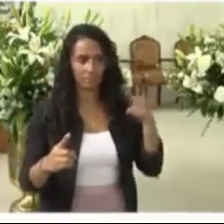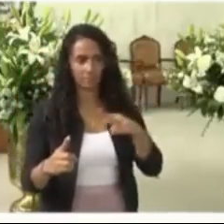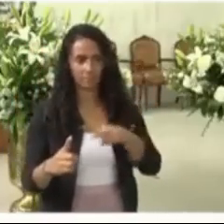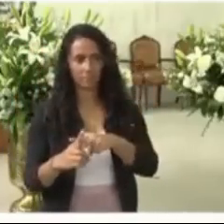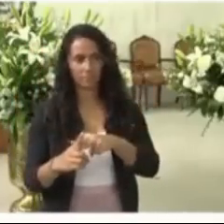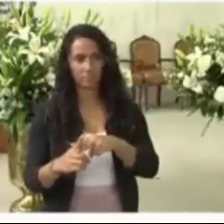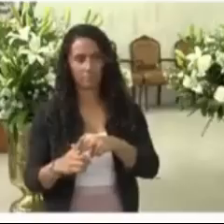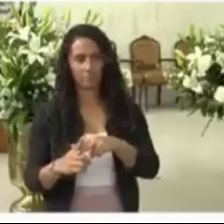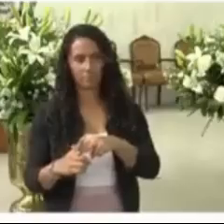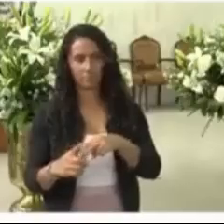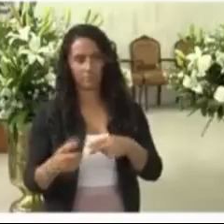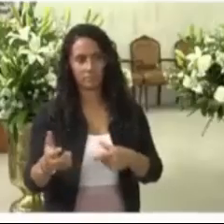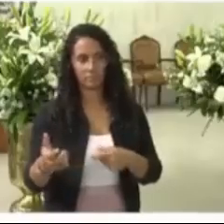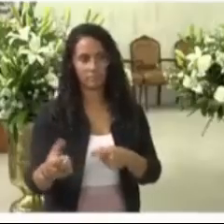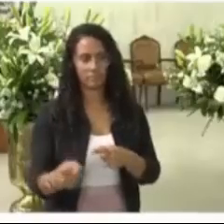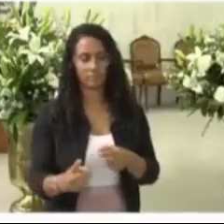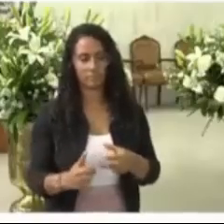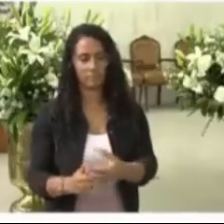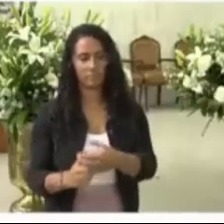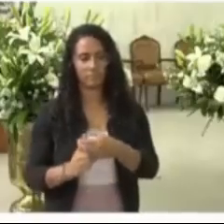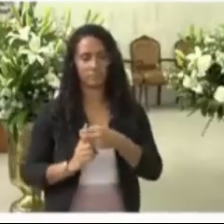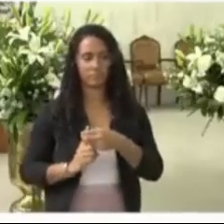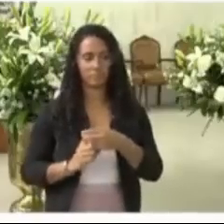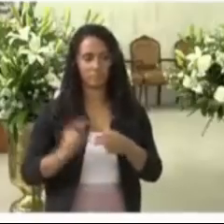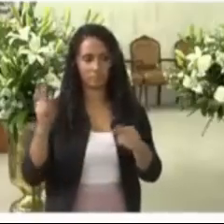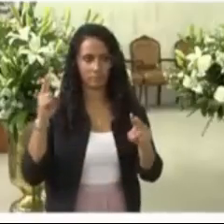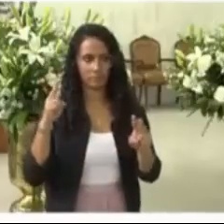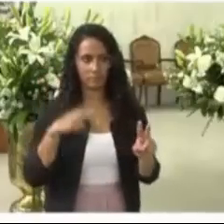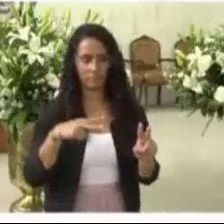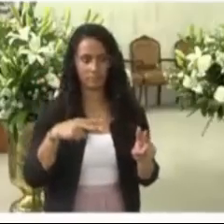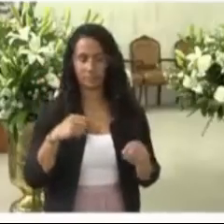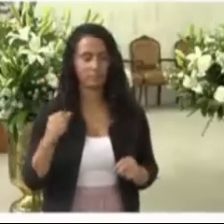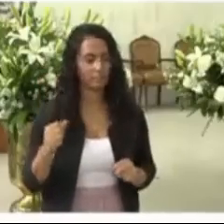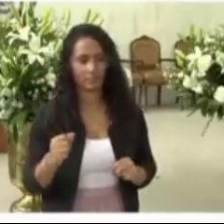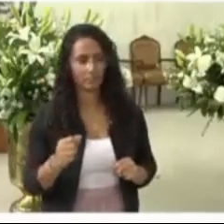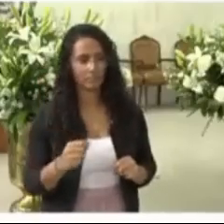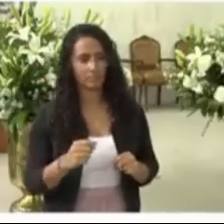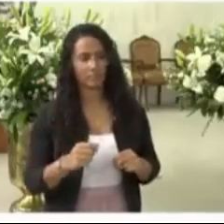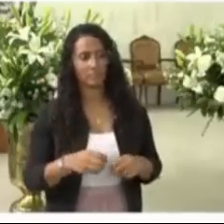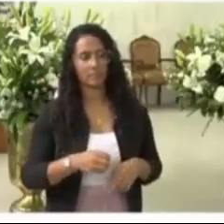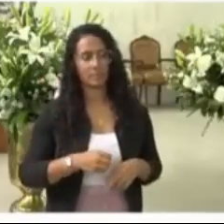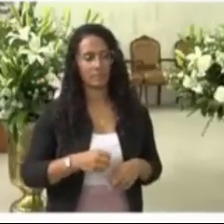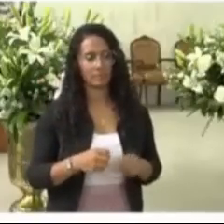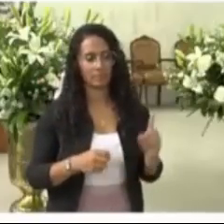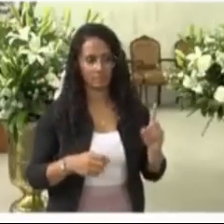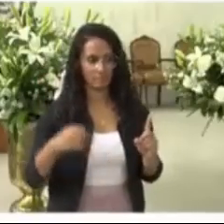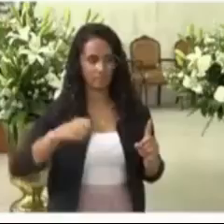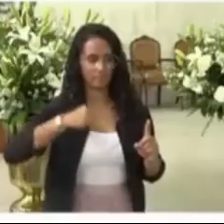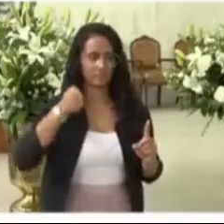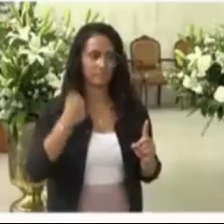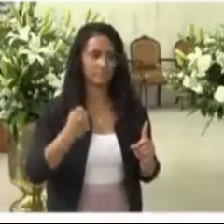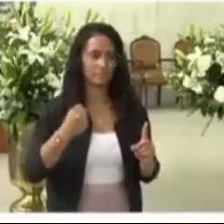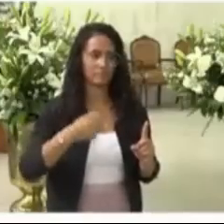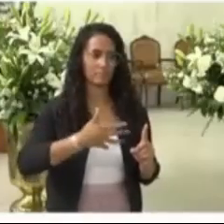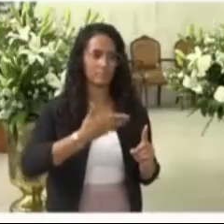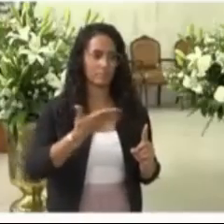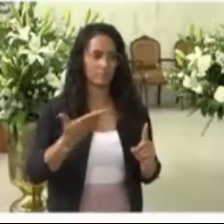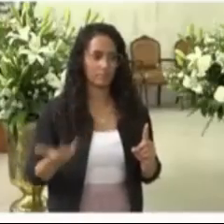a Ezequías: yo he oído tu oración. Ahora le dice a Josías: yo te he